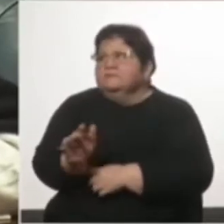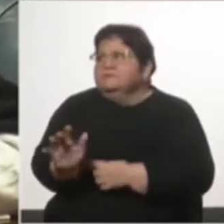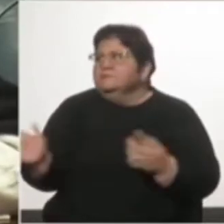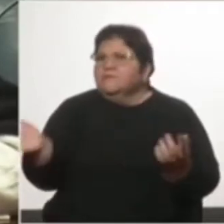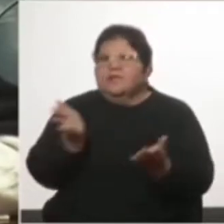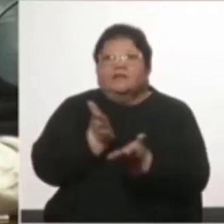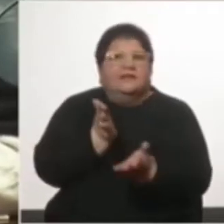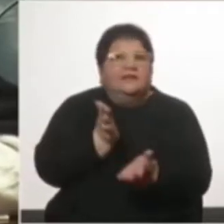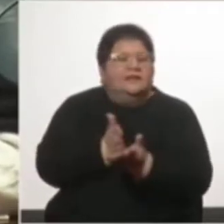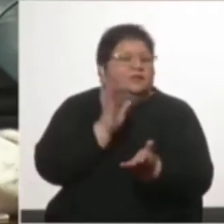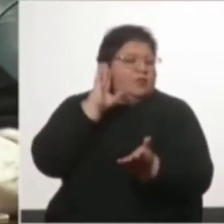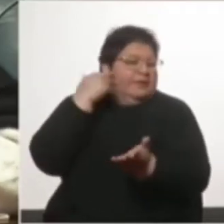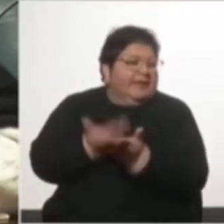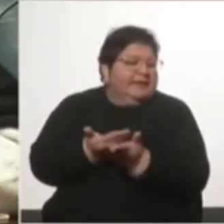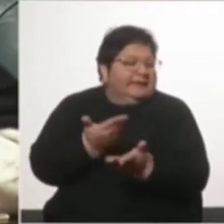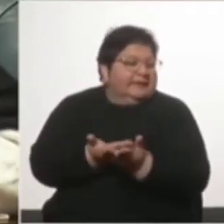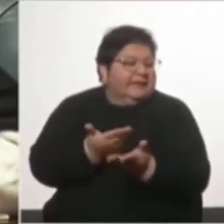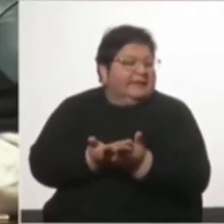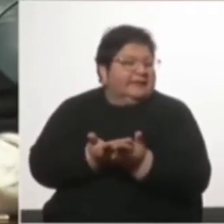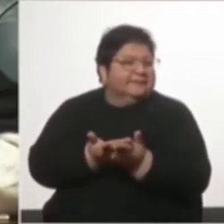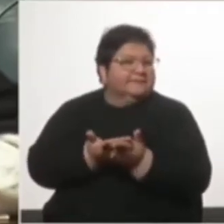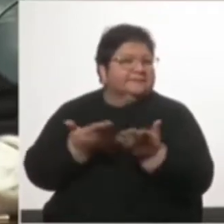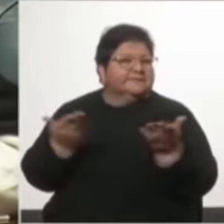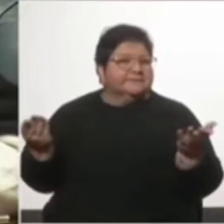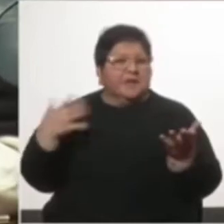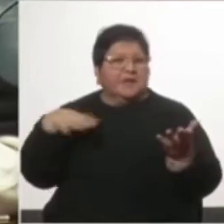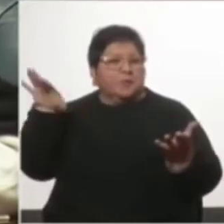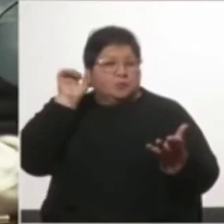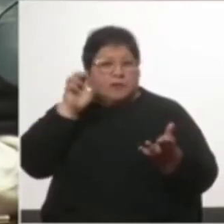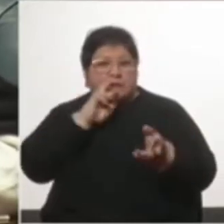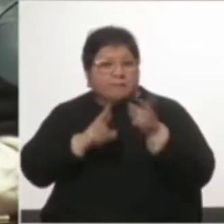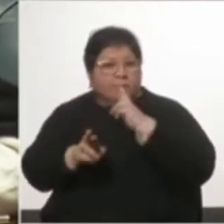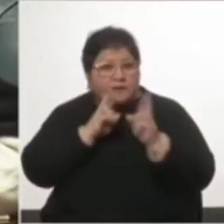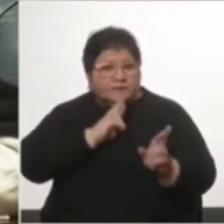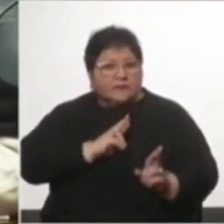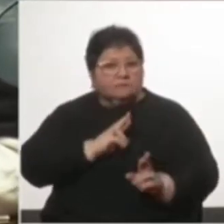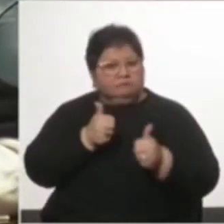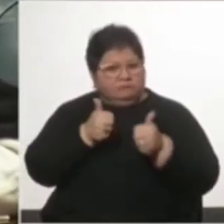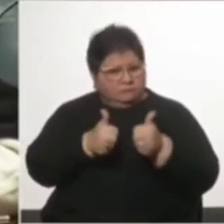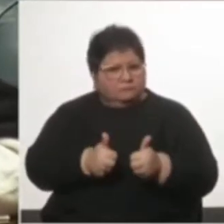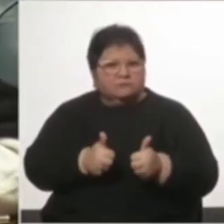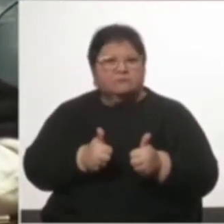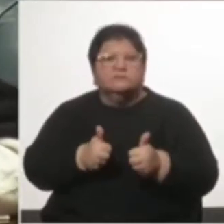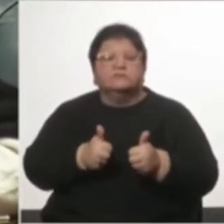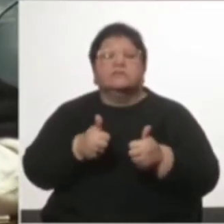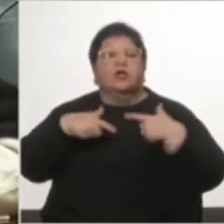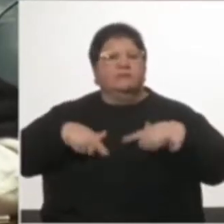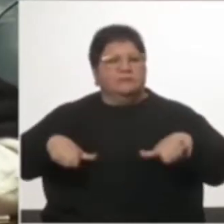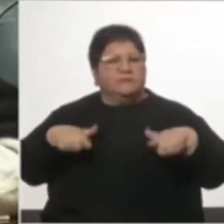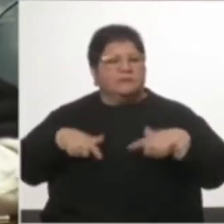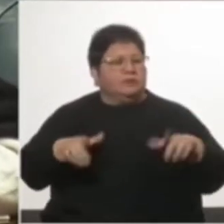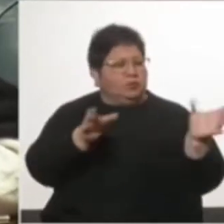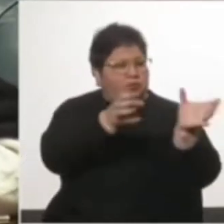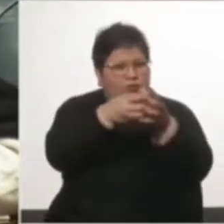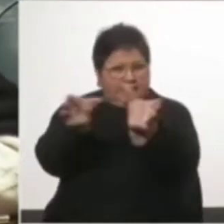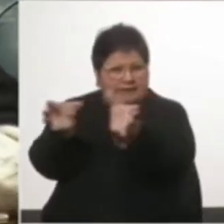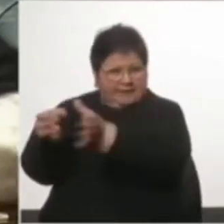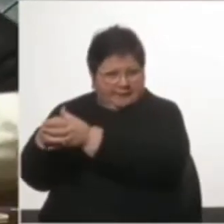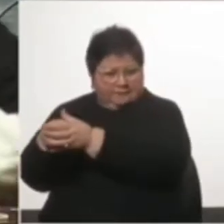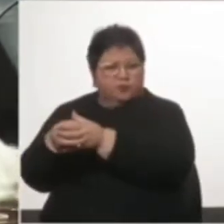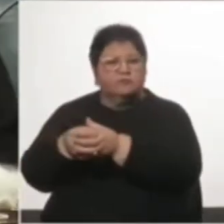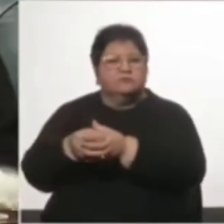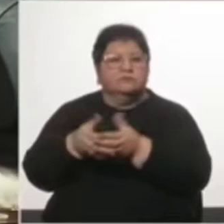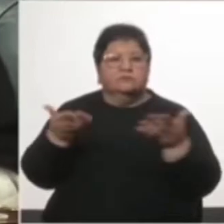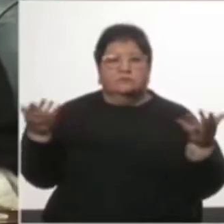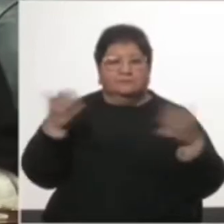plantear nuestras interrogantes, tenemos derecho a escuchar las respuestas de los señores ministros y de sus equipos, que son